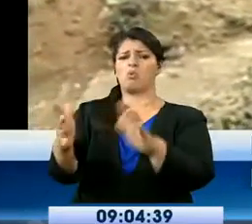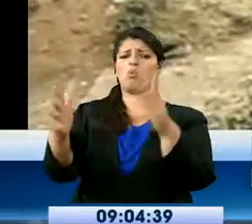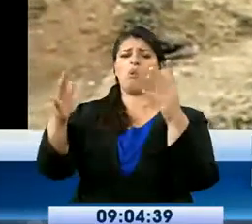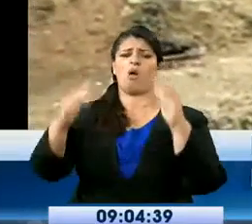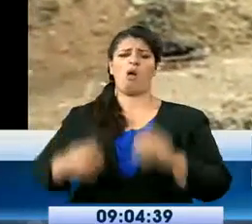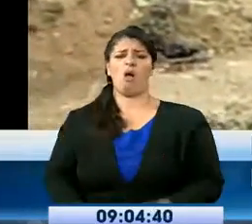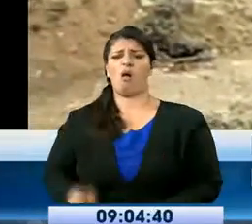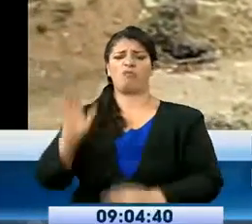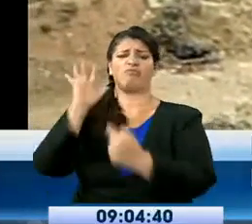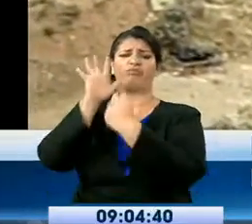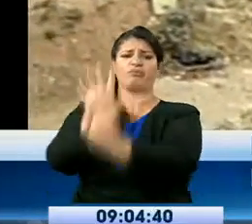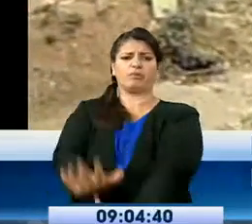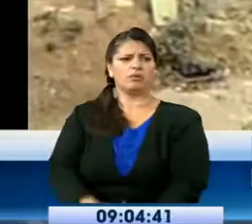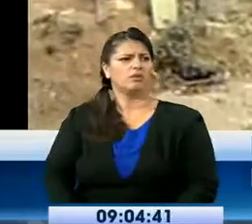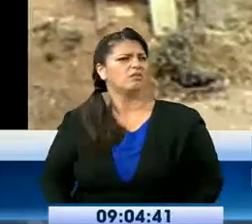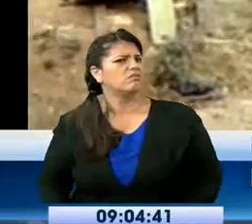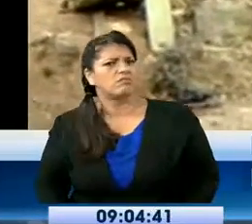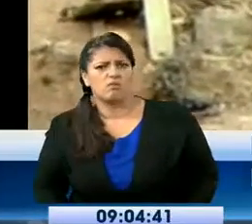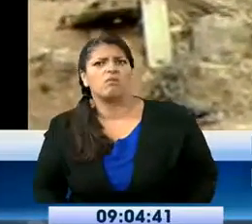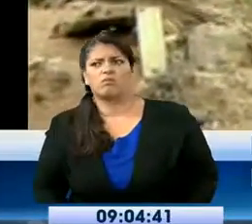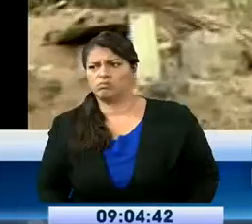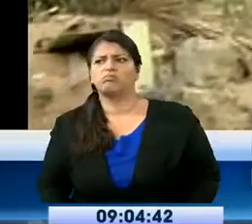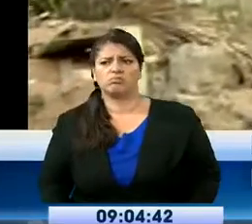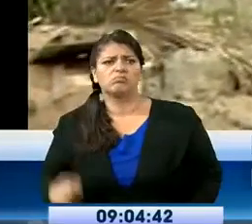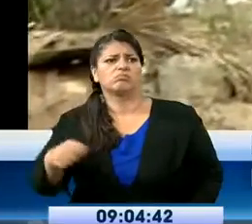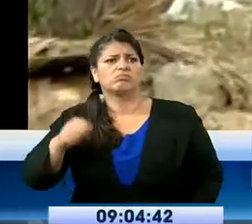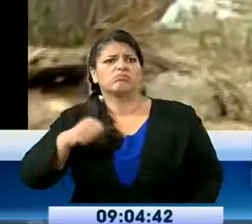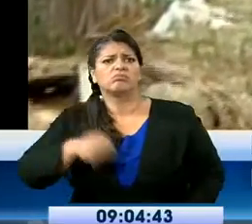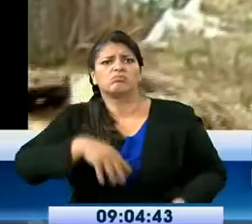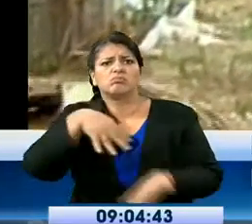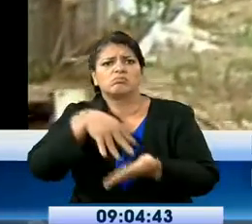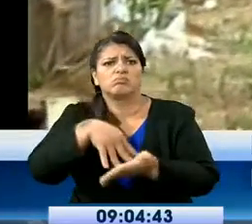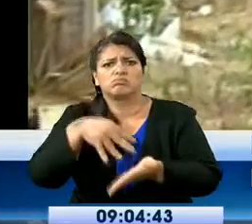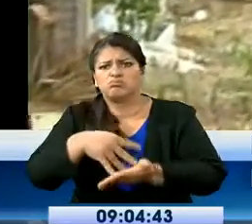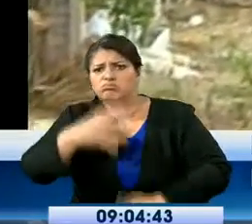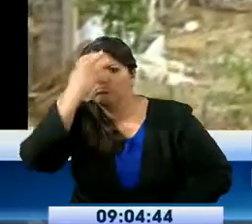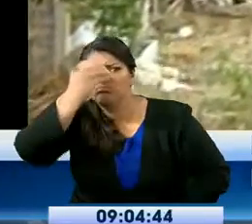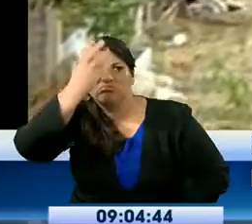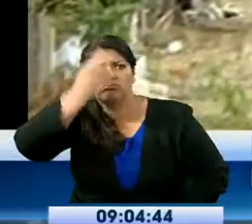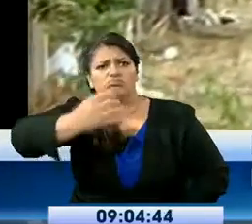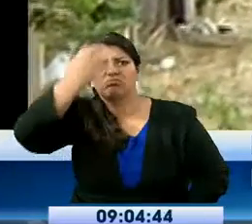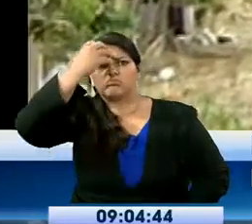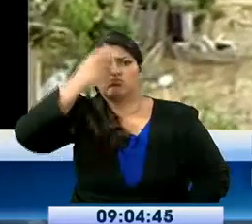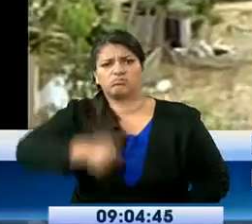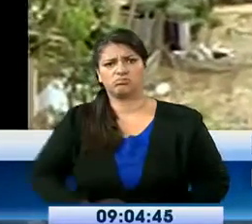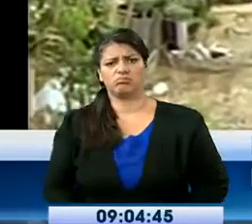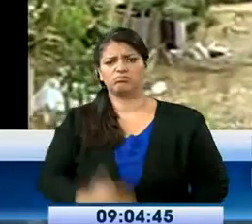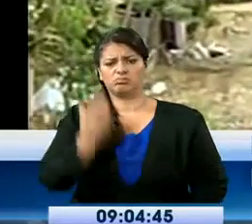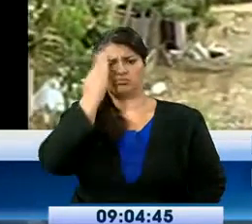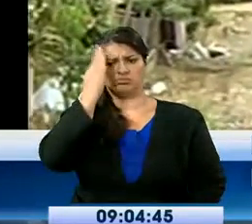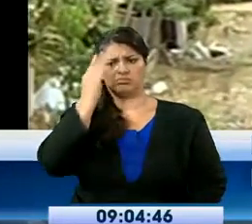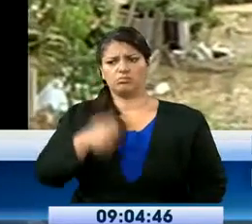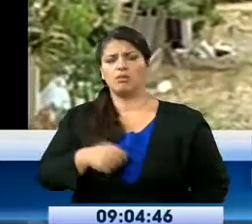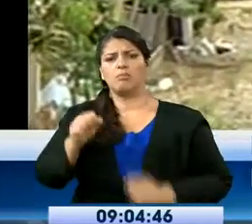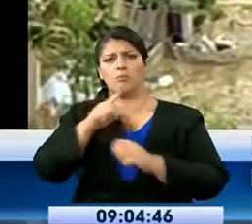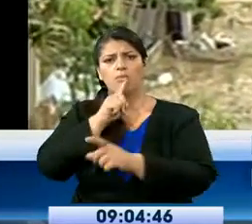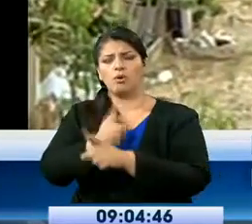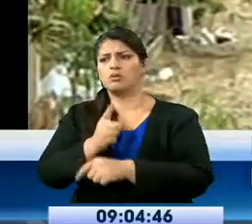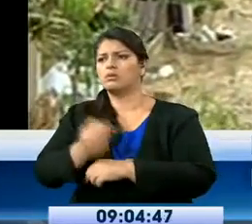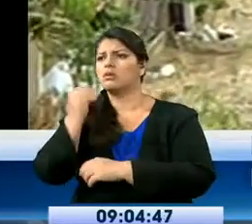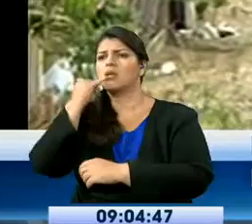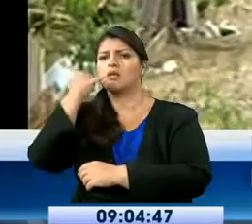muy equivocado, porque somos personas que sabemos, y porque sabemos es que hemos llamado a este medio de comunicación para que nos ayuden. Y sobre todo